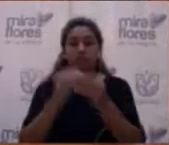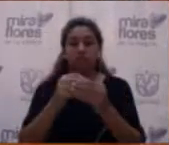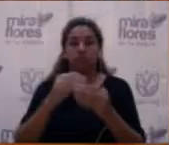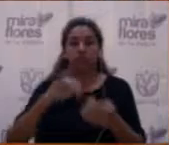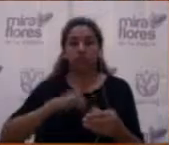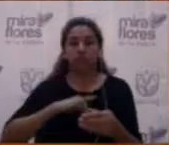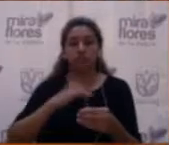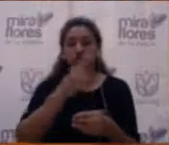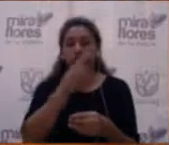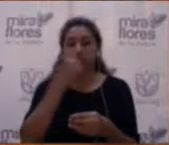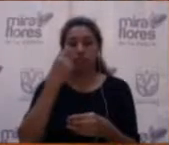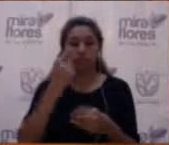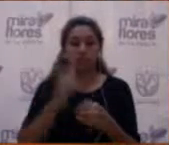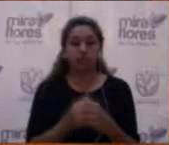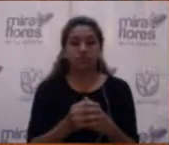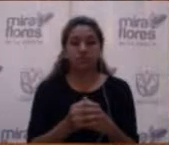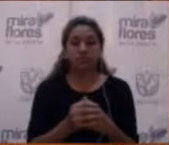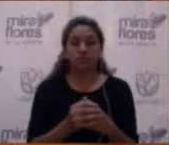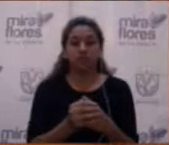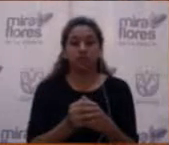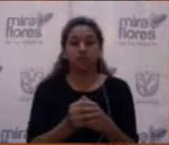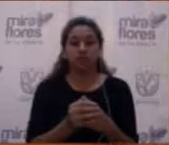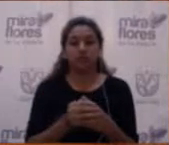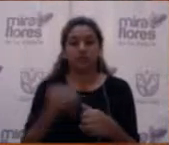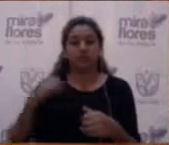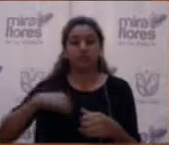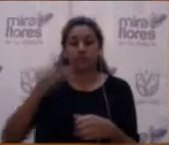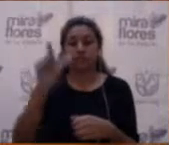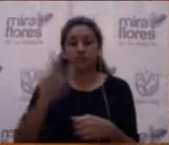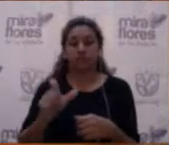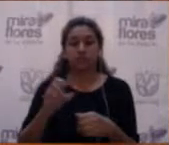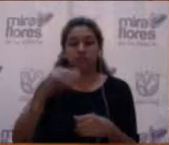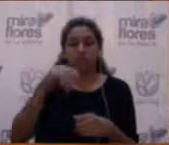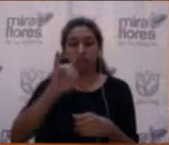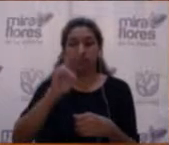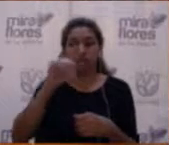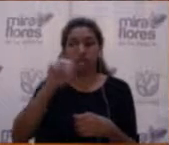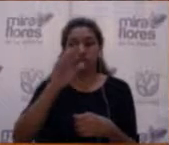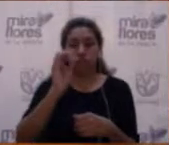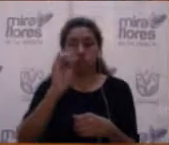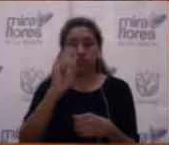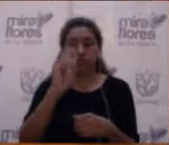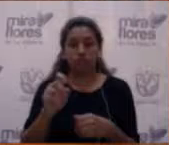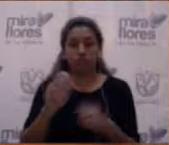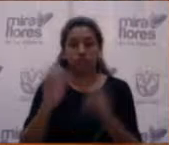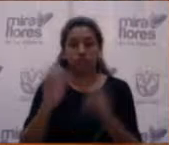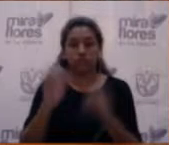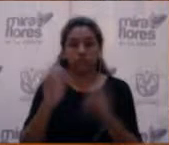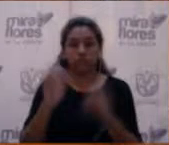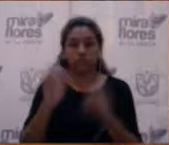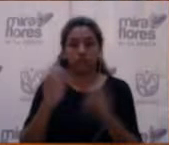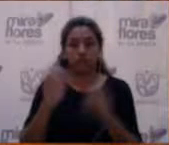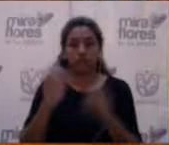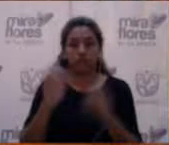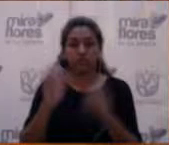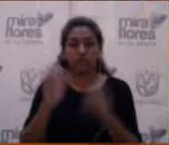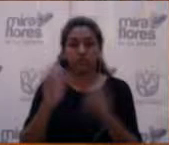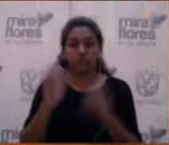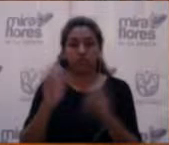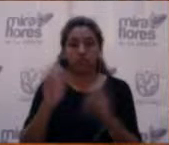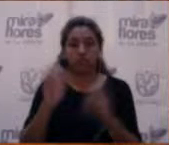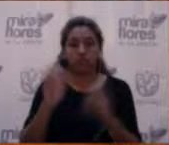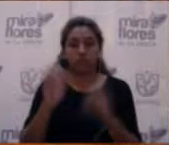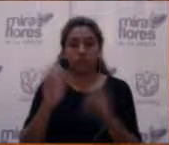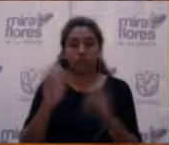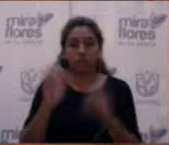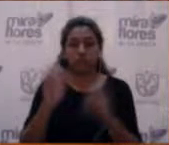Sus Ojos. Estimado señor alcalde Jorge Muñoz Wells, la asociación Yo Soy Sus